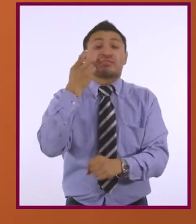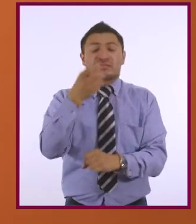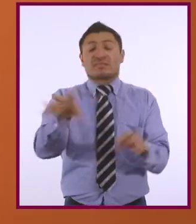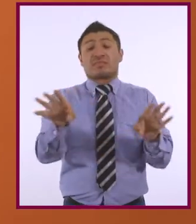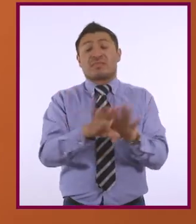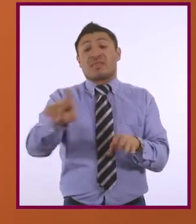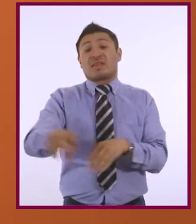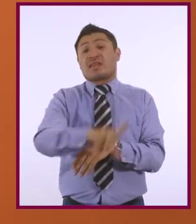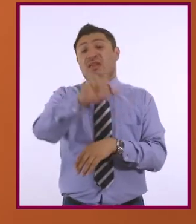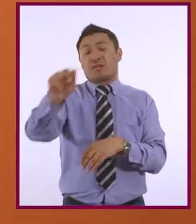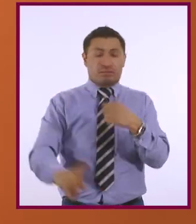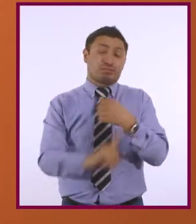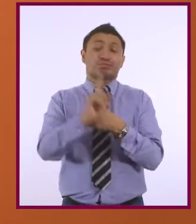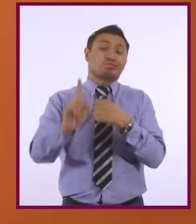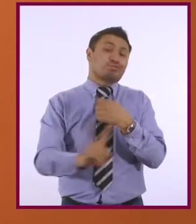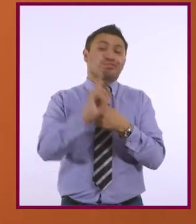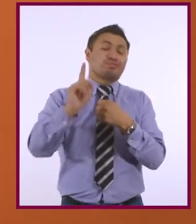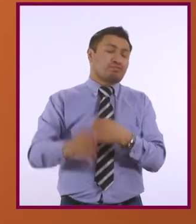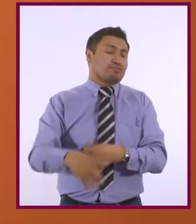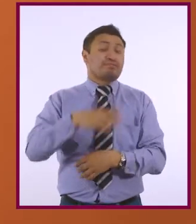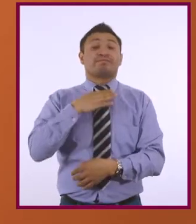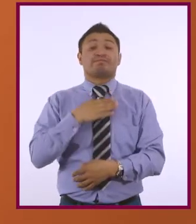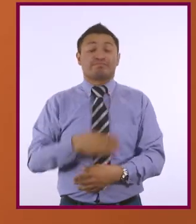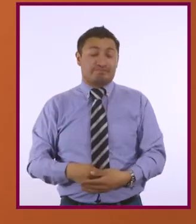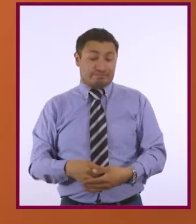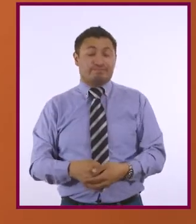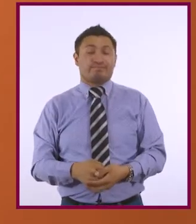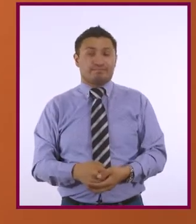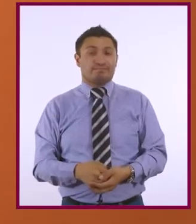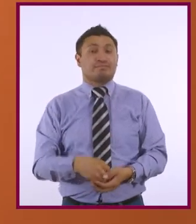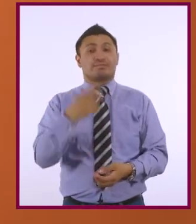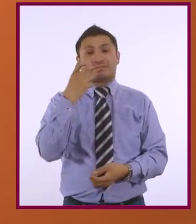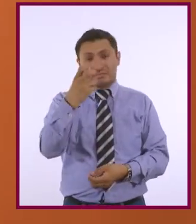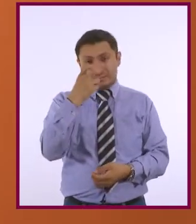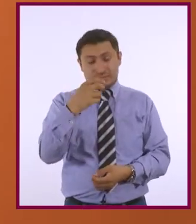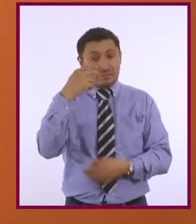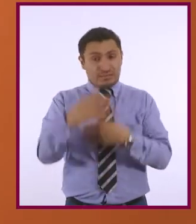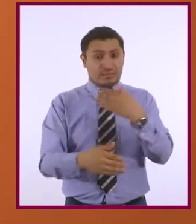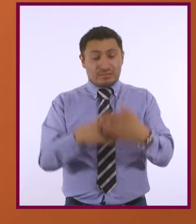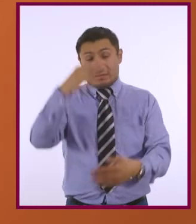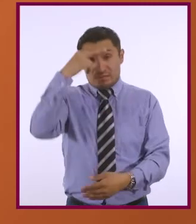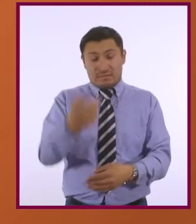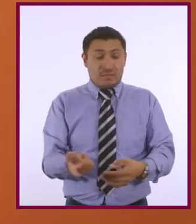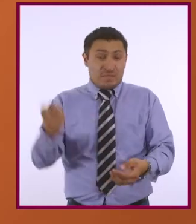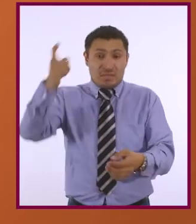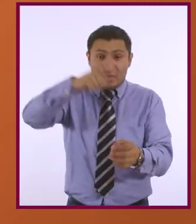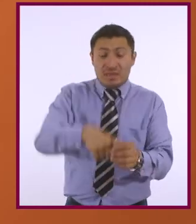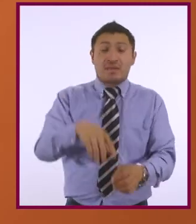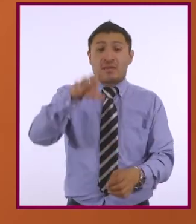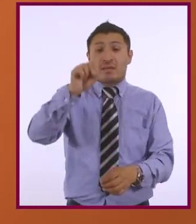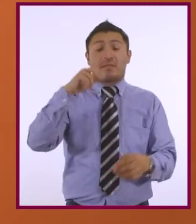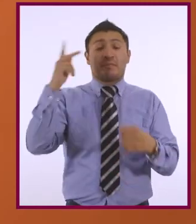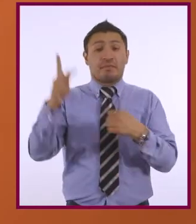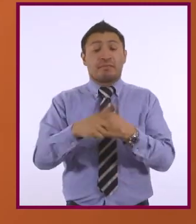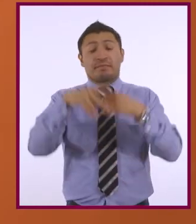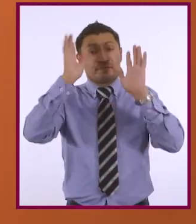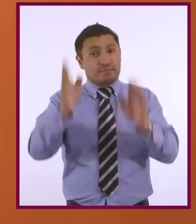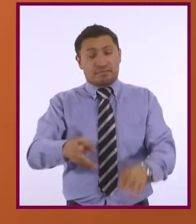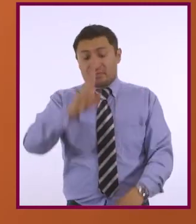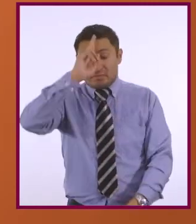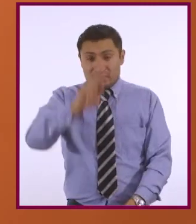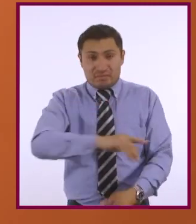provocar que tengan problemas con la justicia. Con este paso, México se suma a los 60 países que ya han